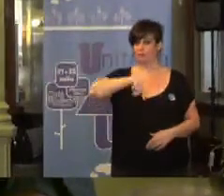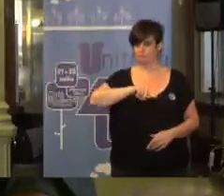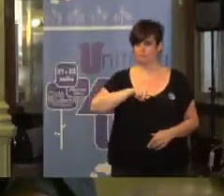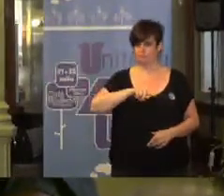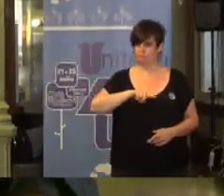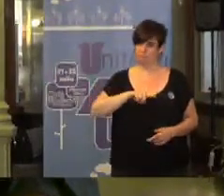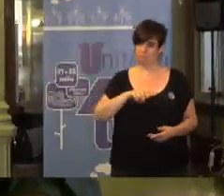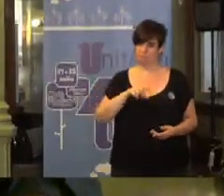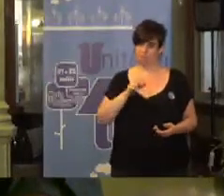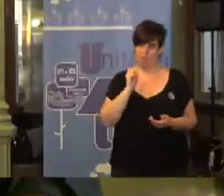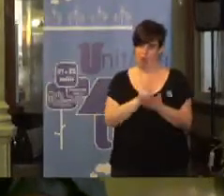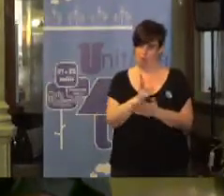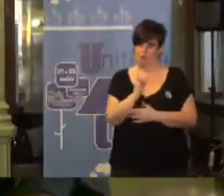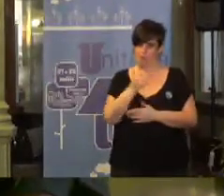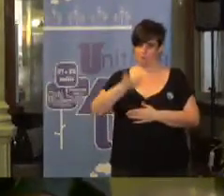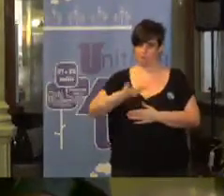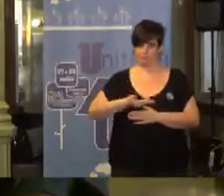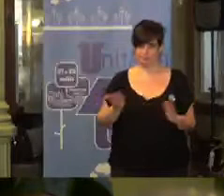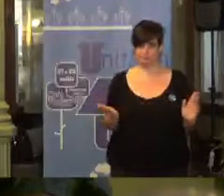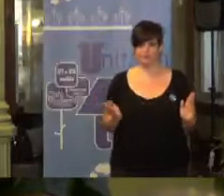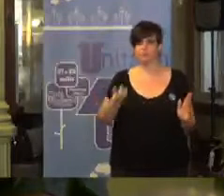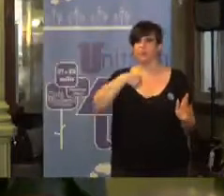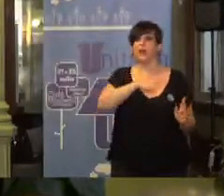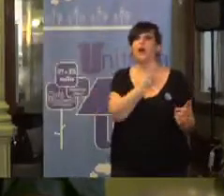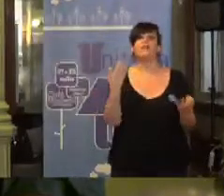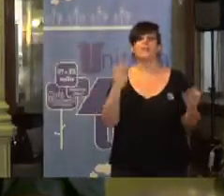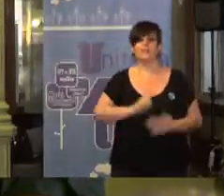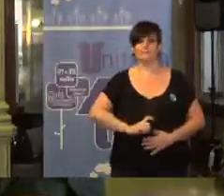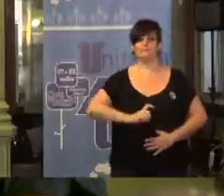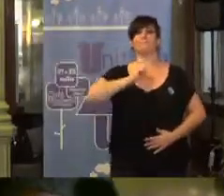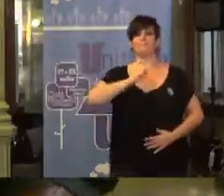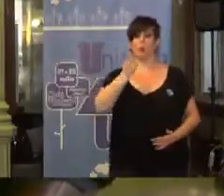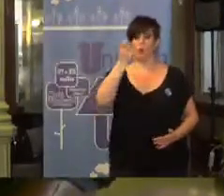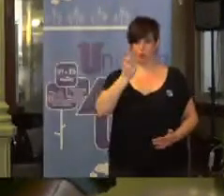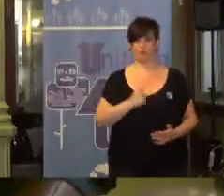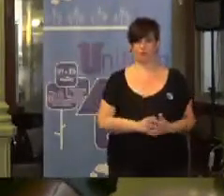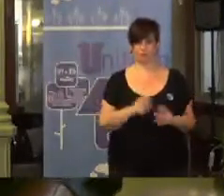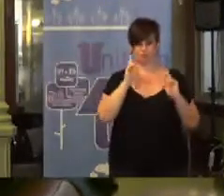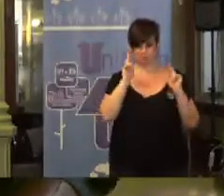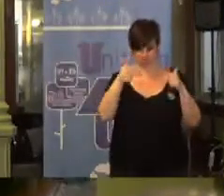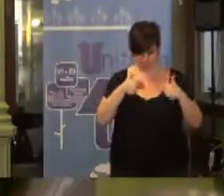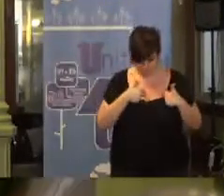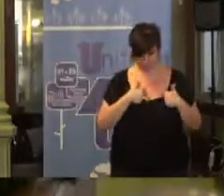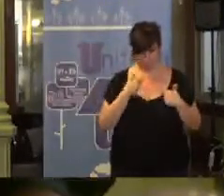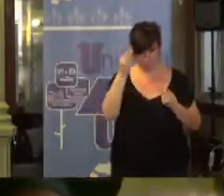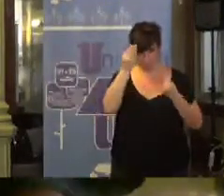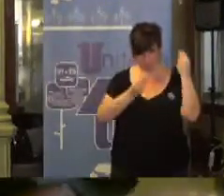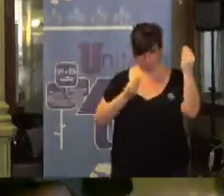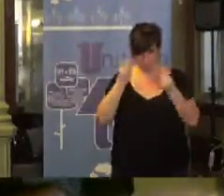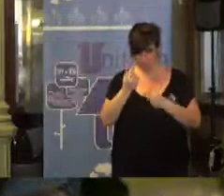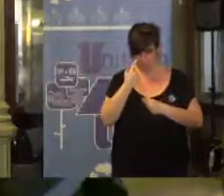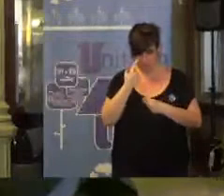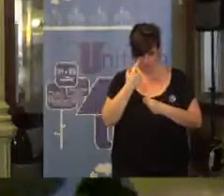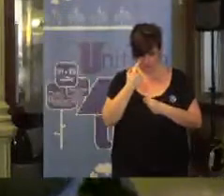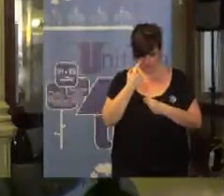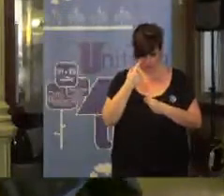xogar. Somente que teríamos que facer un exercicio de autoestima, non? De mirar para dentro de nós, vernos como se nos